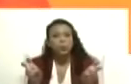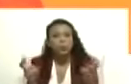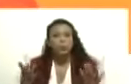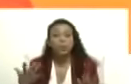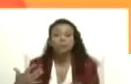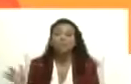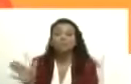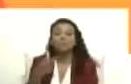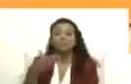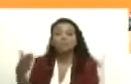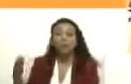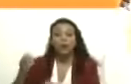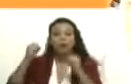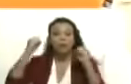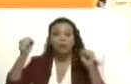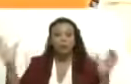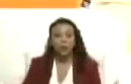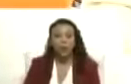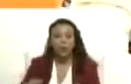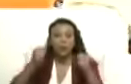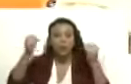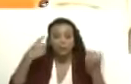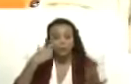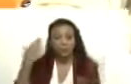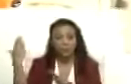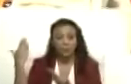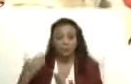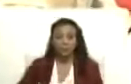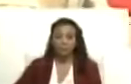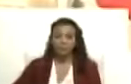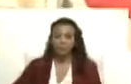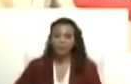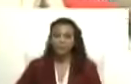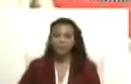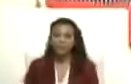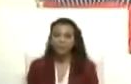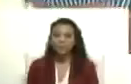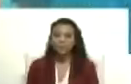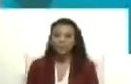Gloria al Bravo Pueblo. Rueda video.